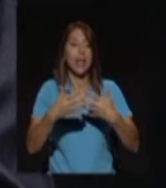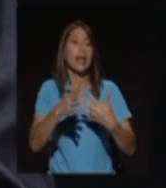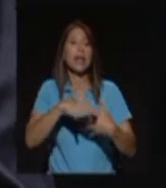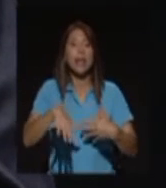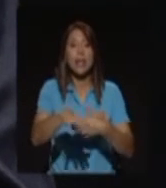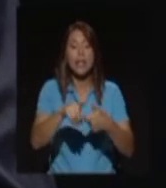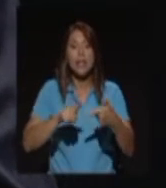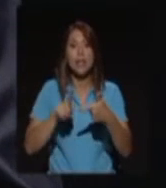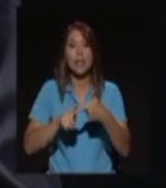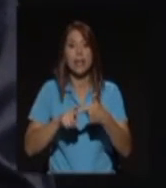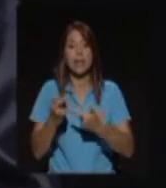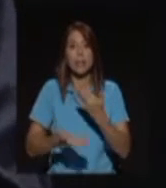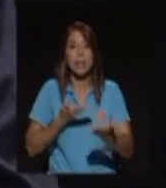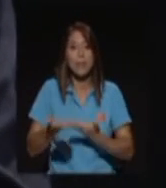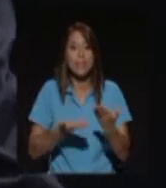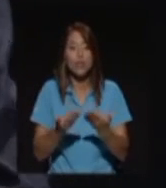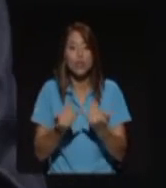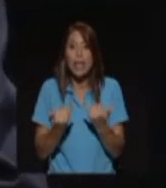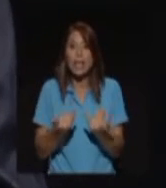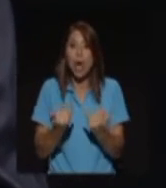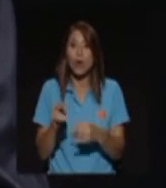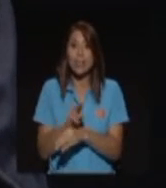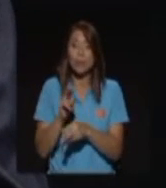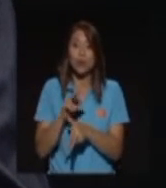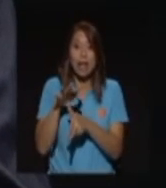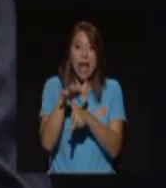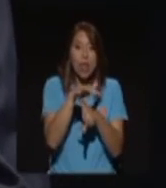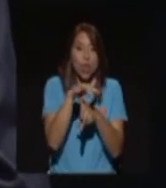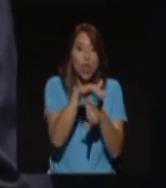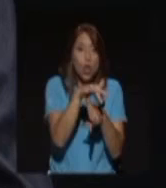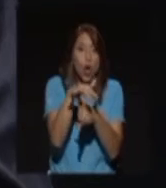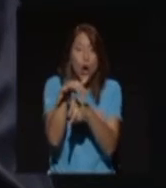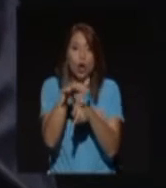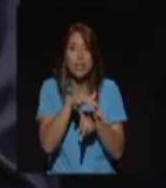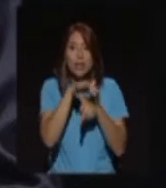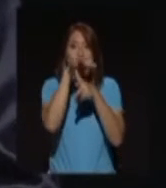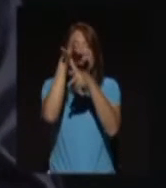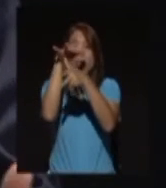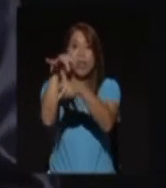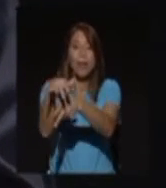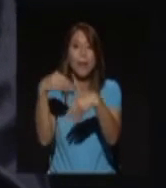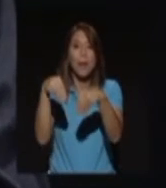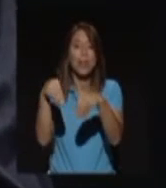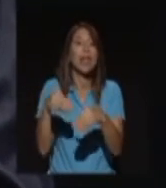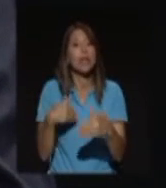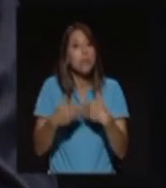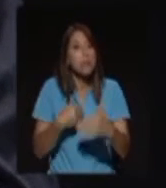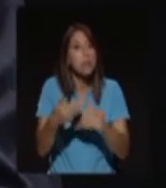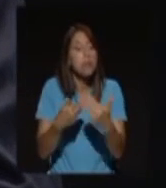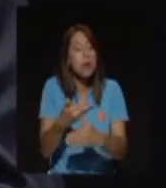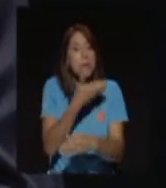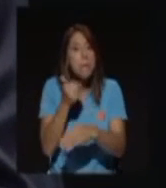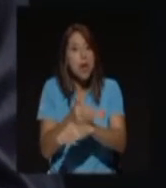¿verdad? Bueno, y ahora estamos utilizando drones en algunos, y cada vez se va mejorando la